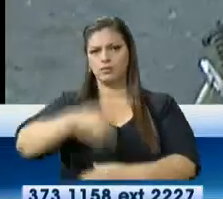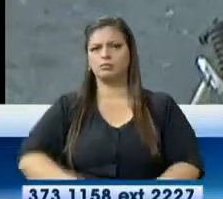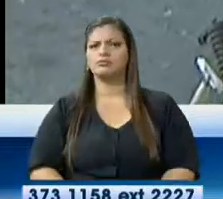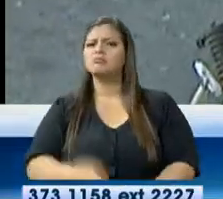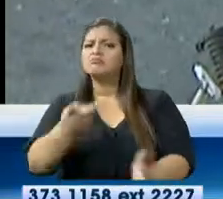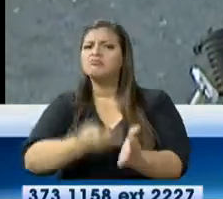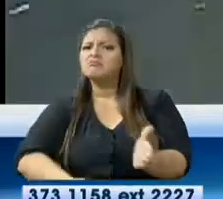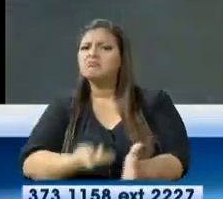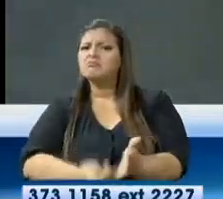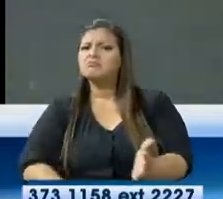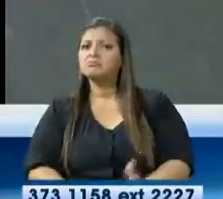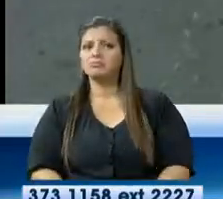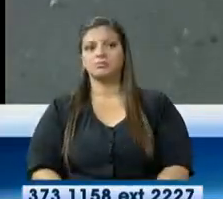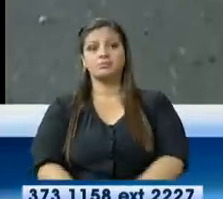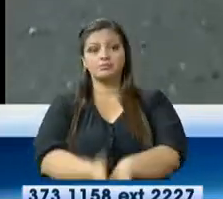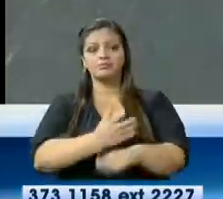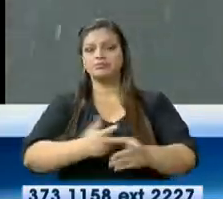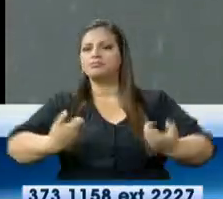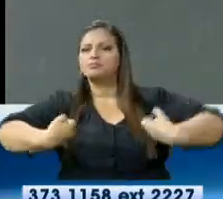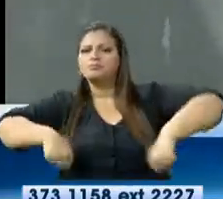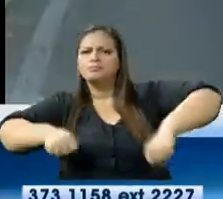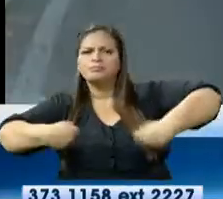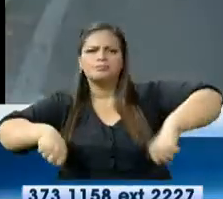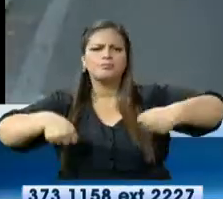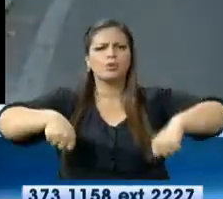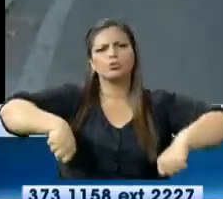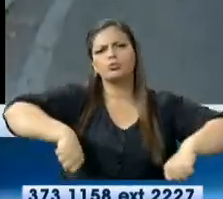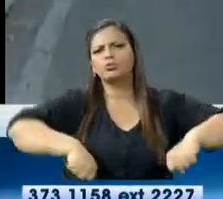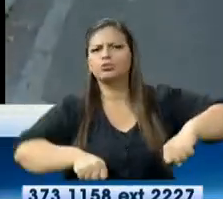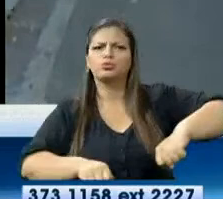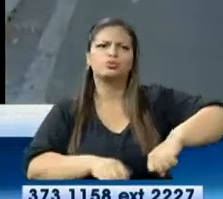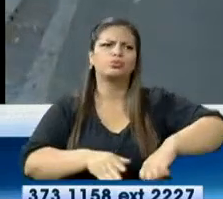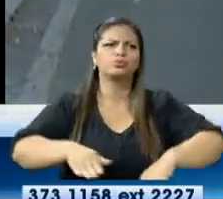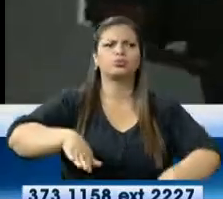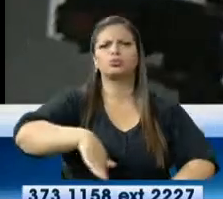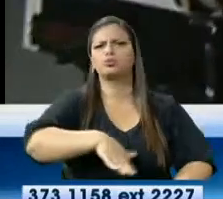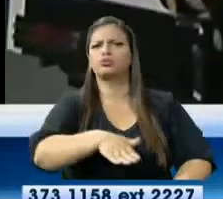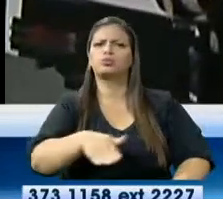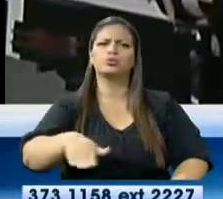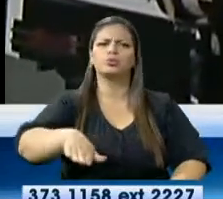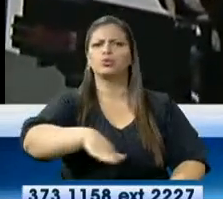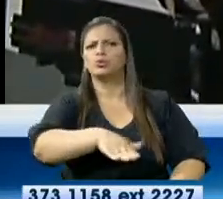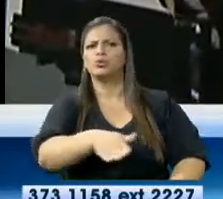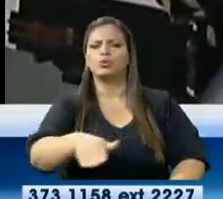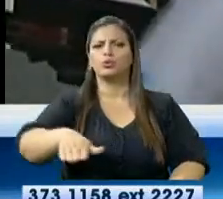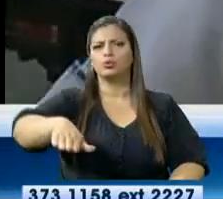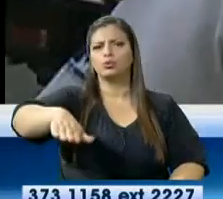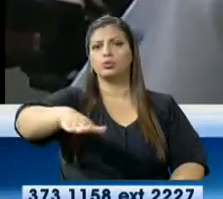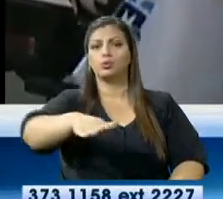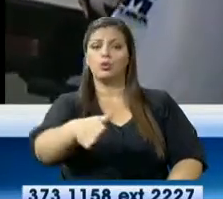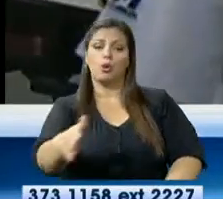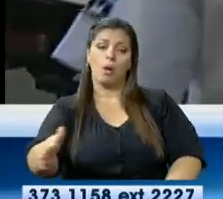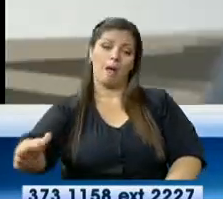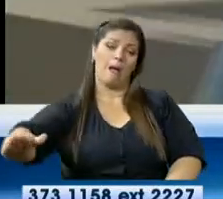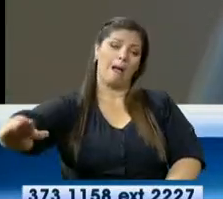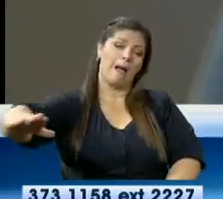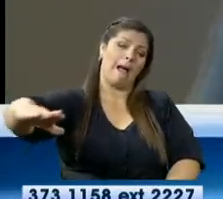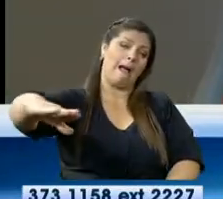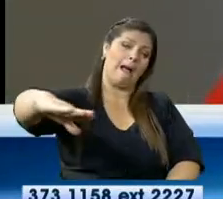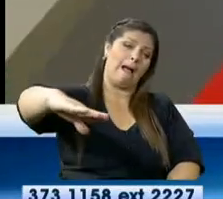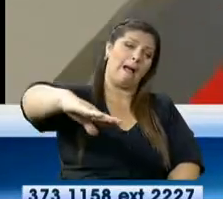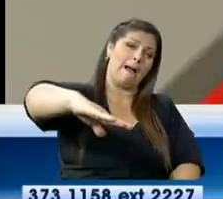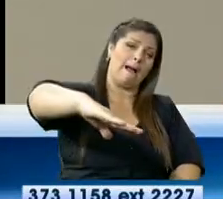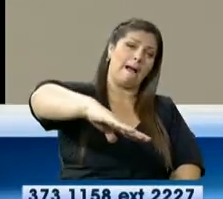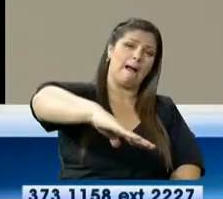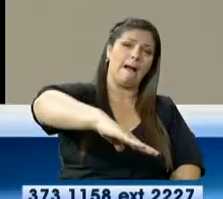en una motocicleta, subieron el paso a desnivel que conecta la Ciudadela Bellavista con la avenida Carlos Julio Arosemena. Al llegar a